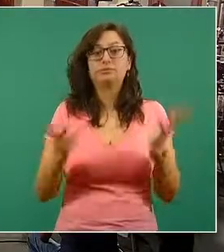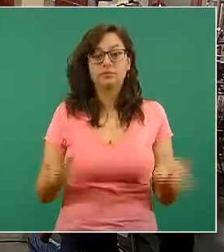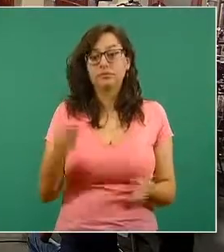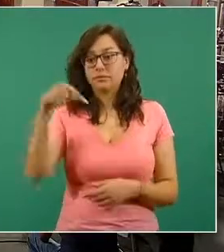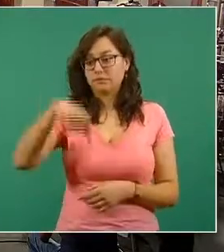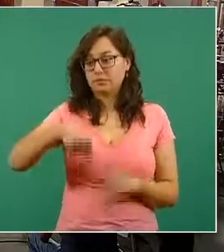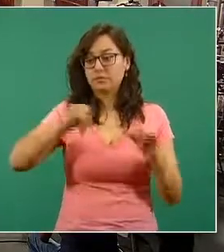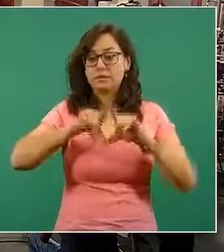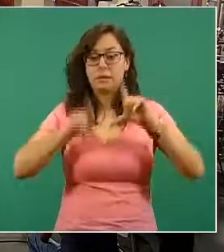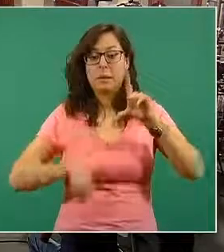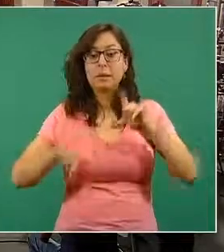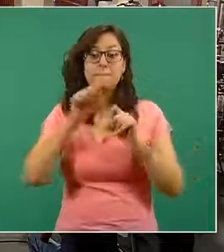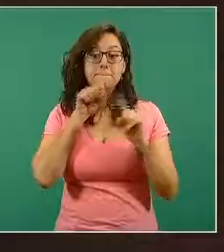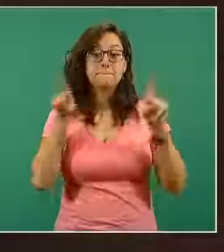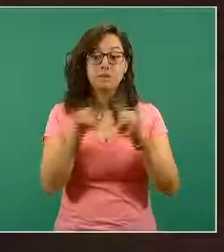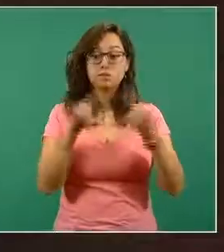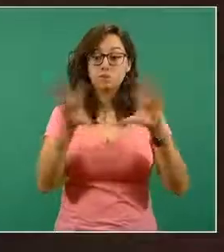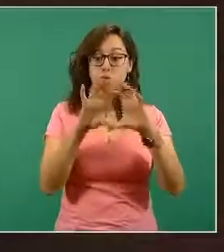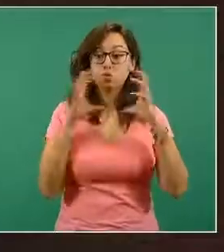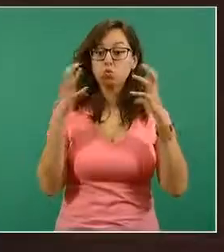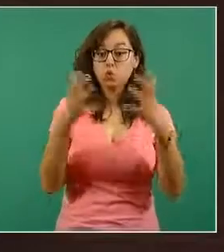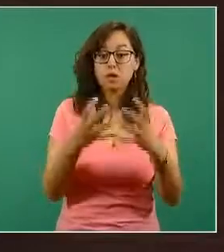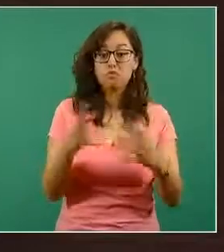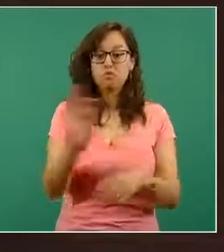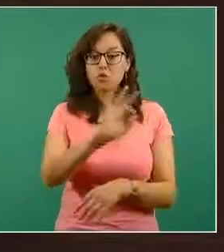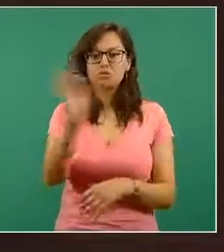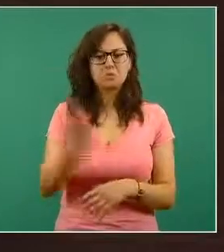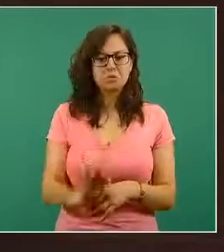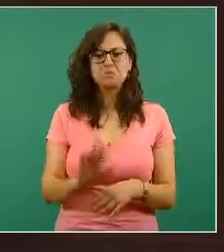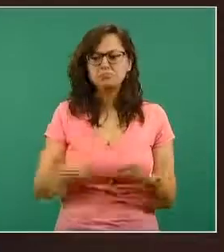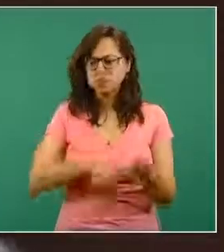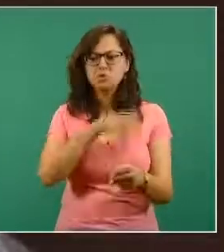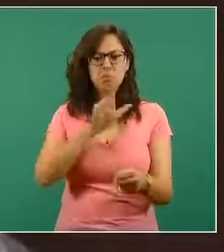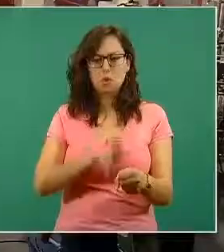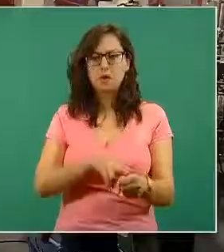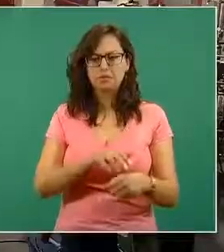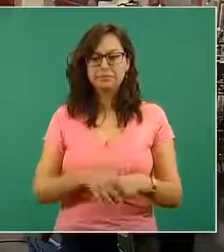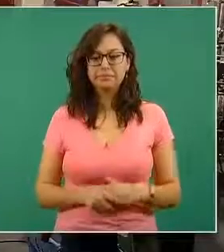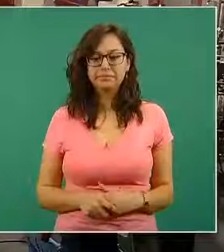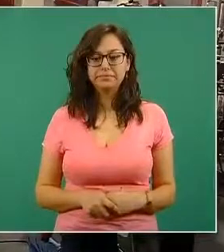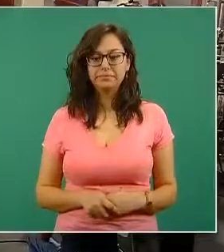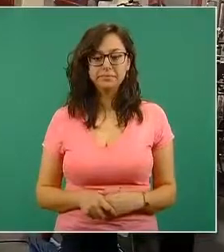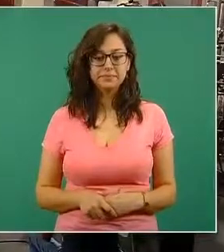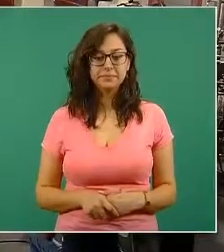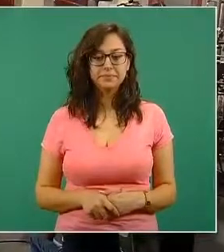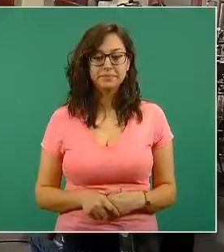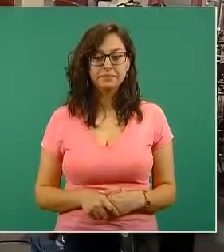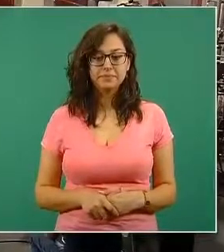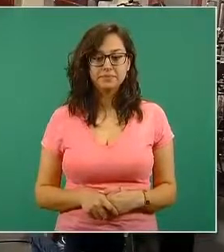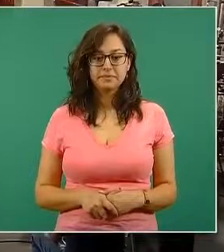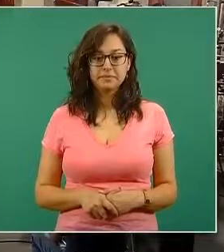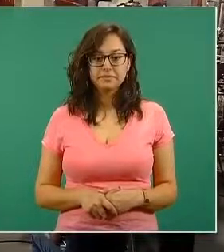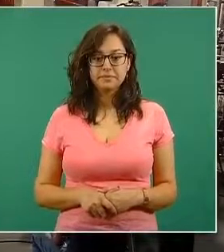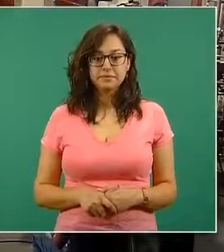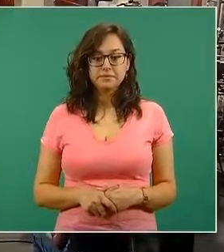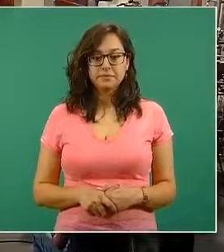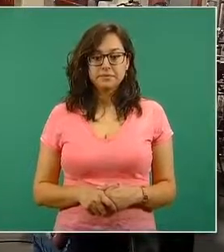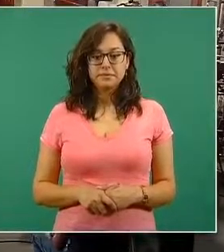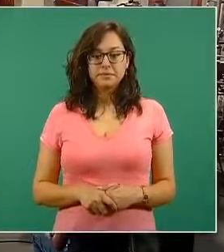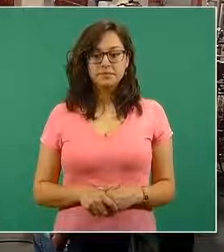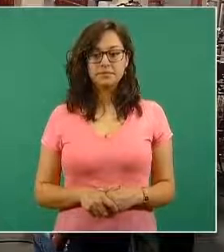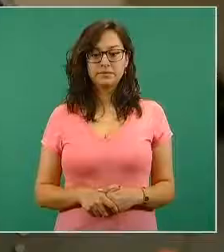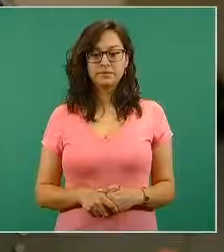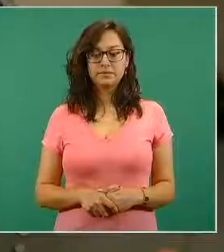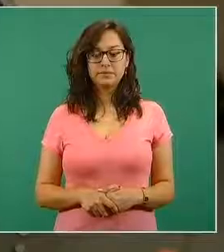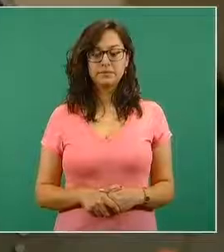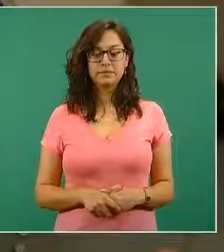farmacovigilancia, las tasas en general se han mantenido dentro de lo esperado. También preguntar si se sabe